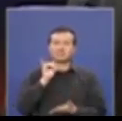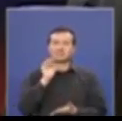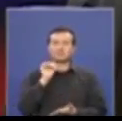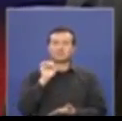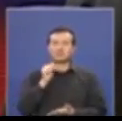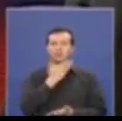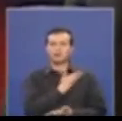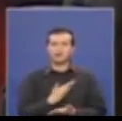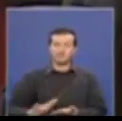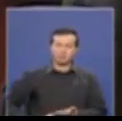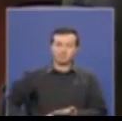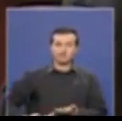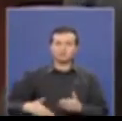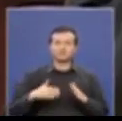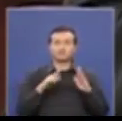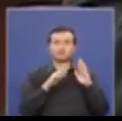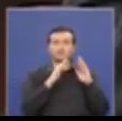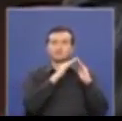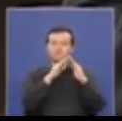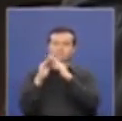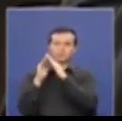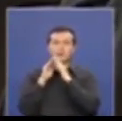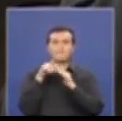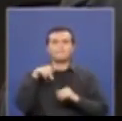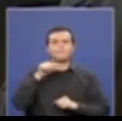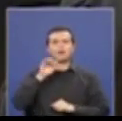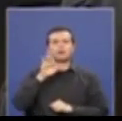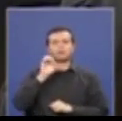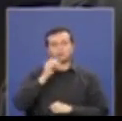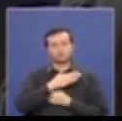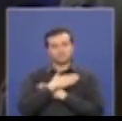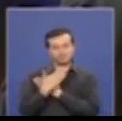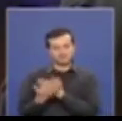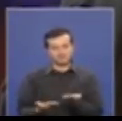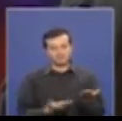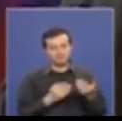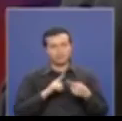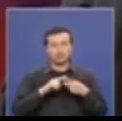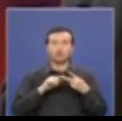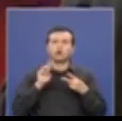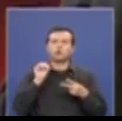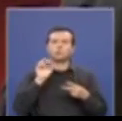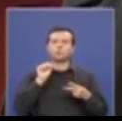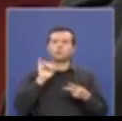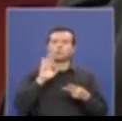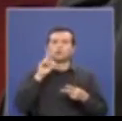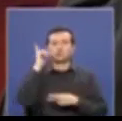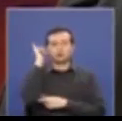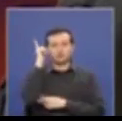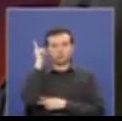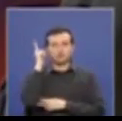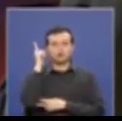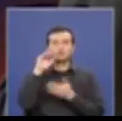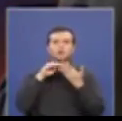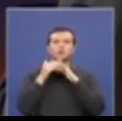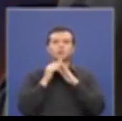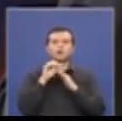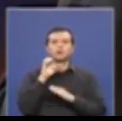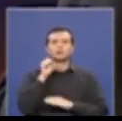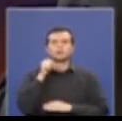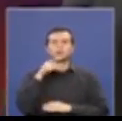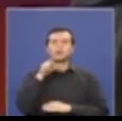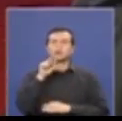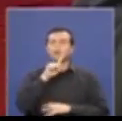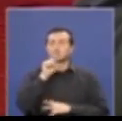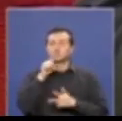López, presidenta de urbanización Los Pastos. Está aquí, ¿no? Bienvenida, compañera. Mónica Trujillo, dirigente comuna La Esperanza. Y